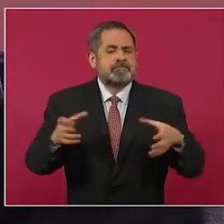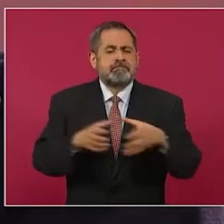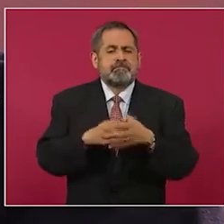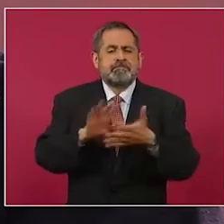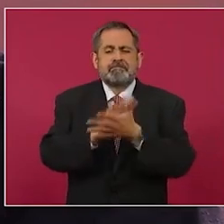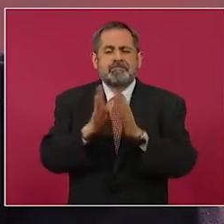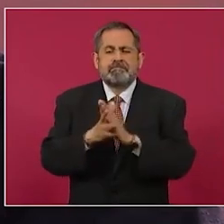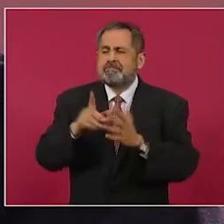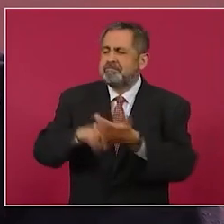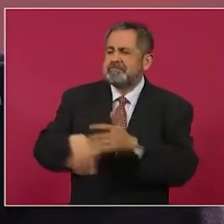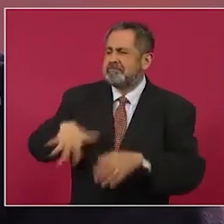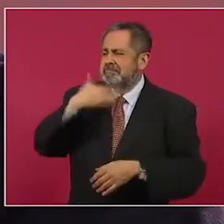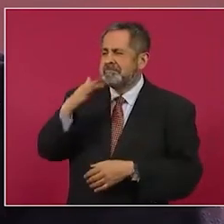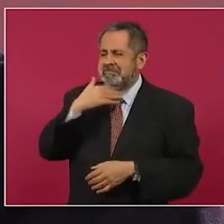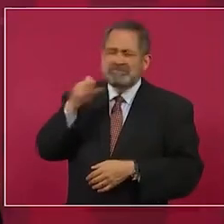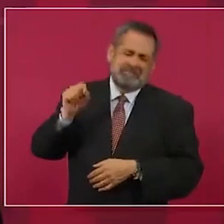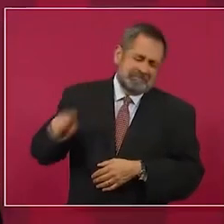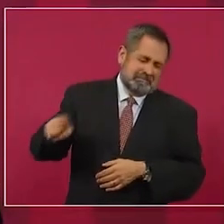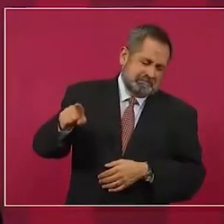de malhechores.